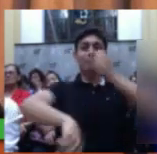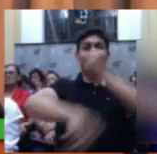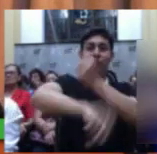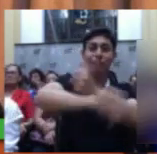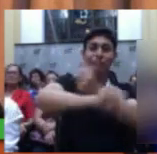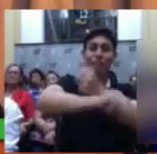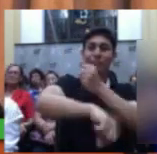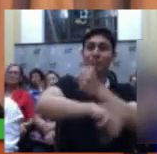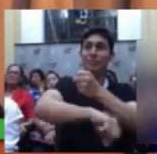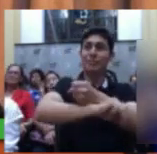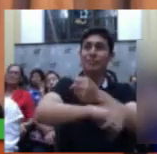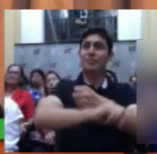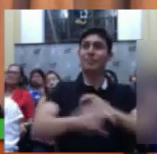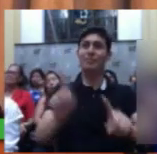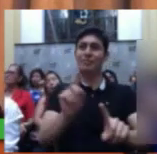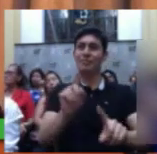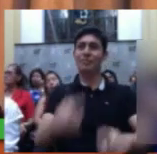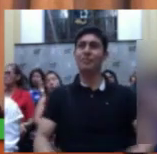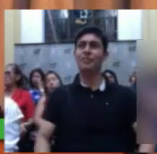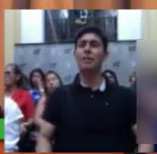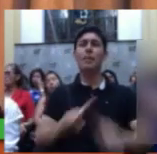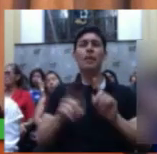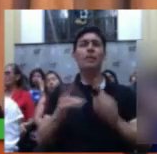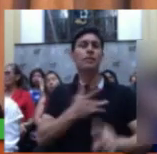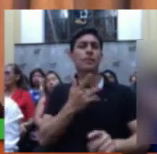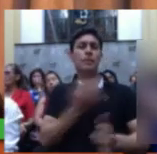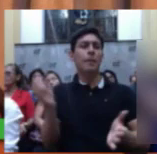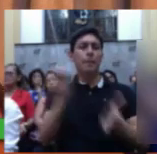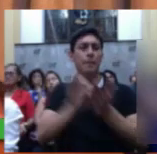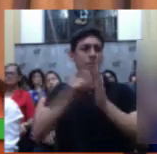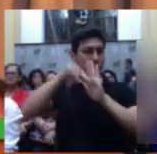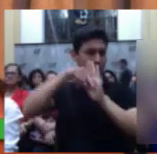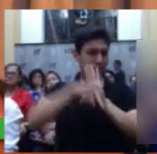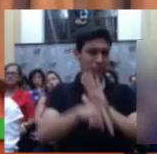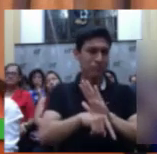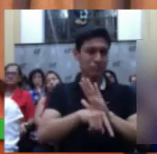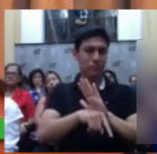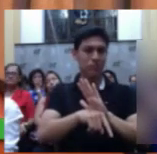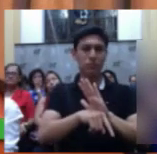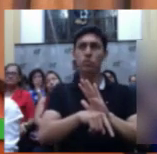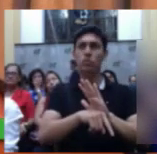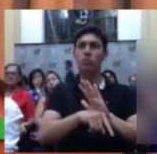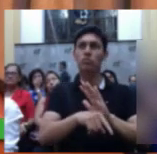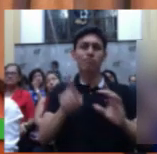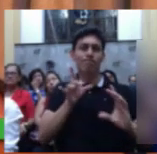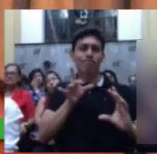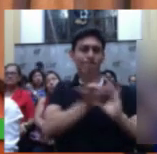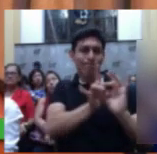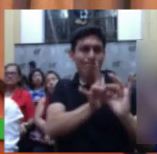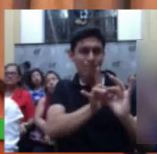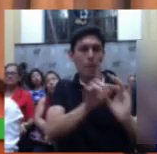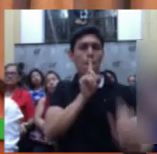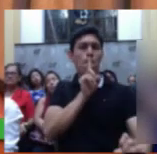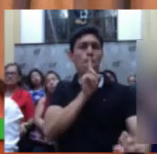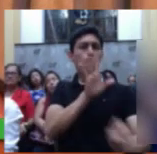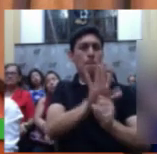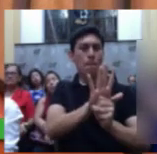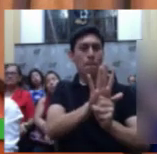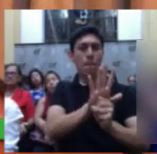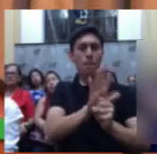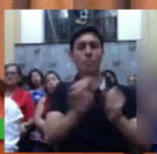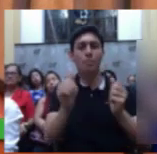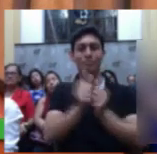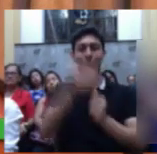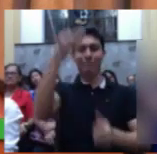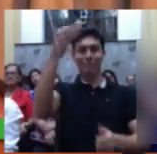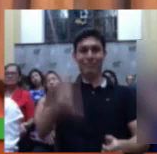Me refiero a un sentimiento más profundo, vinculado a su intensa conexión y compromiso con la realidad